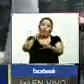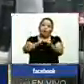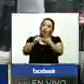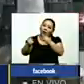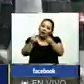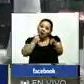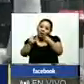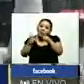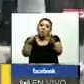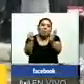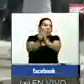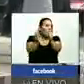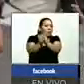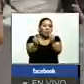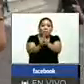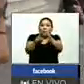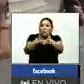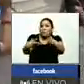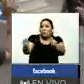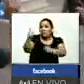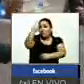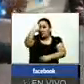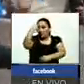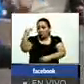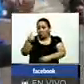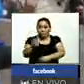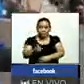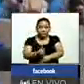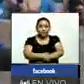una salida a la crisis sociopolítica.